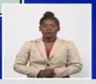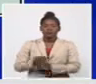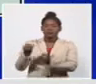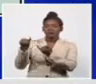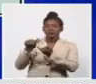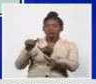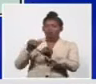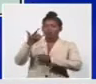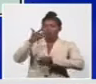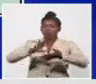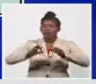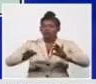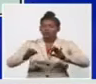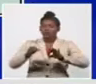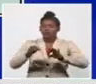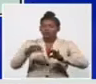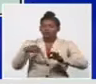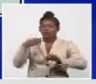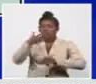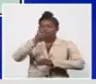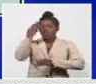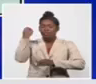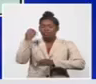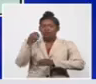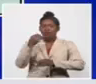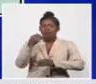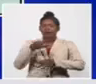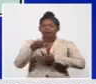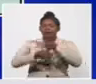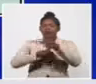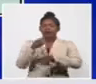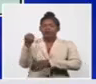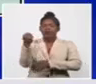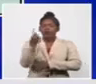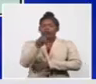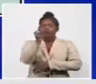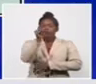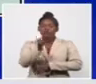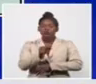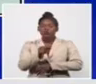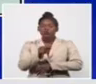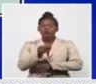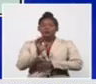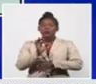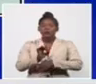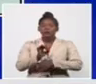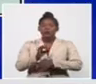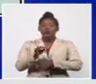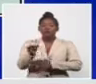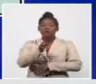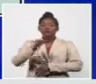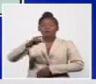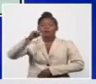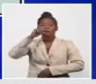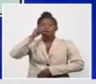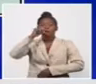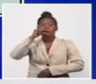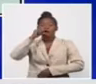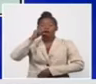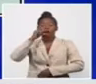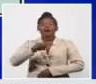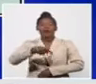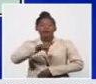caso confirmado autóctono del municipio de Bauta, que se diagnosticó en el día de